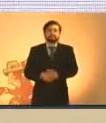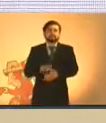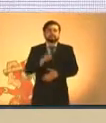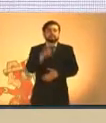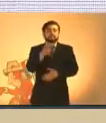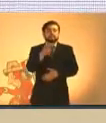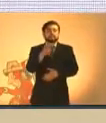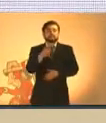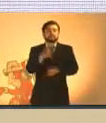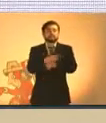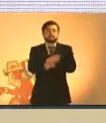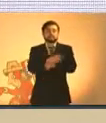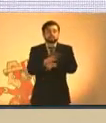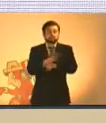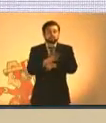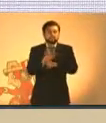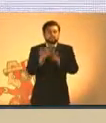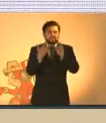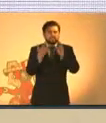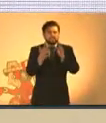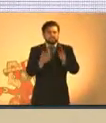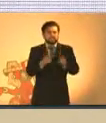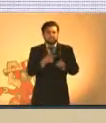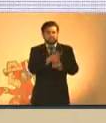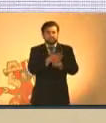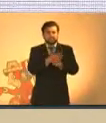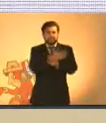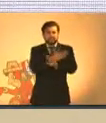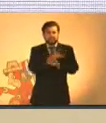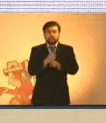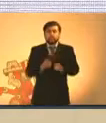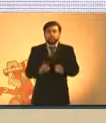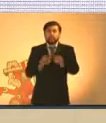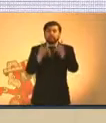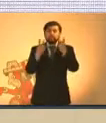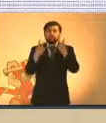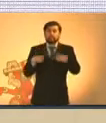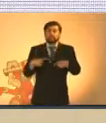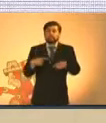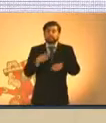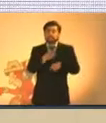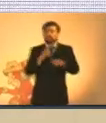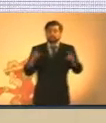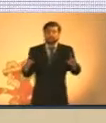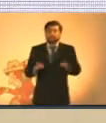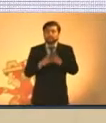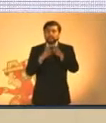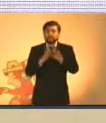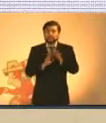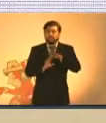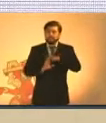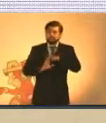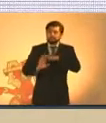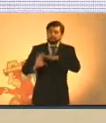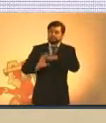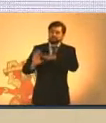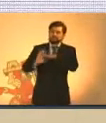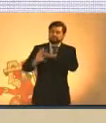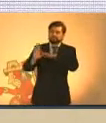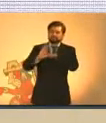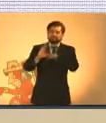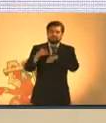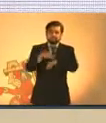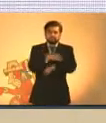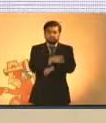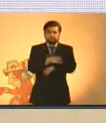catástrofe auténtica cuantos no tuvieron que emigrar media familia mía que acabaron